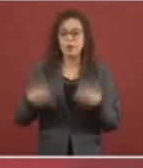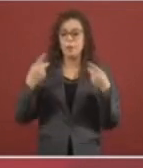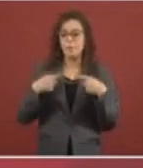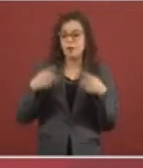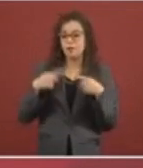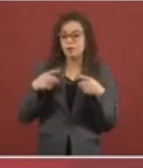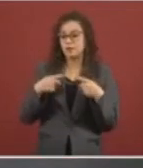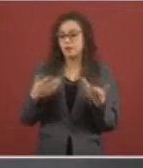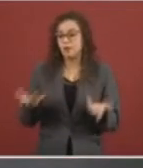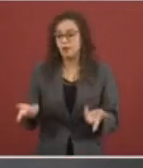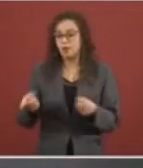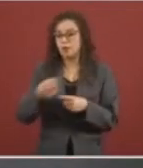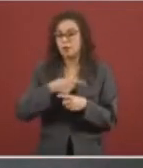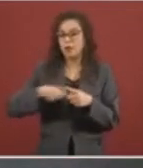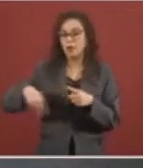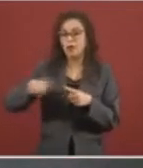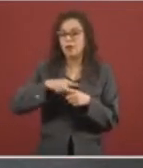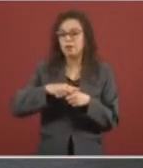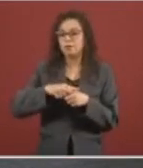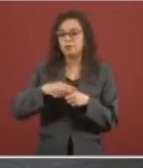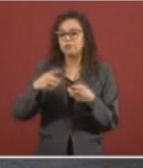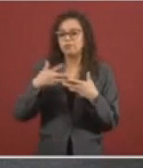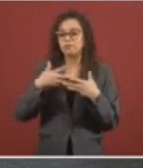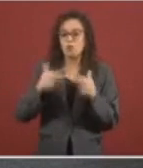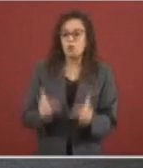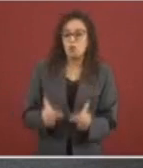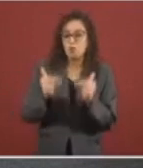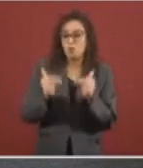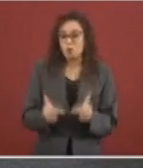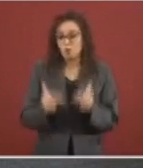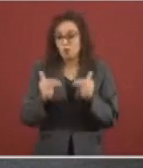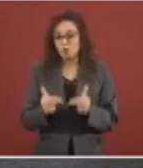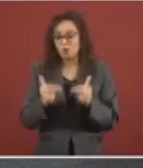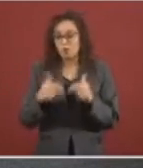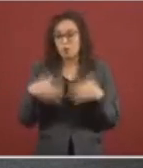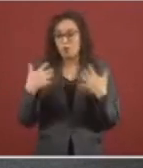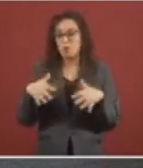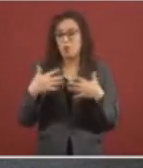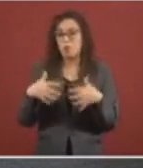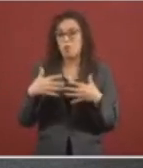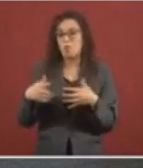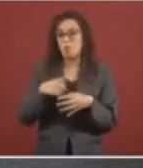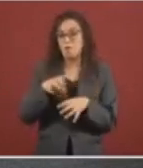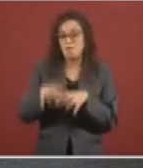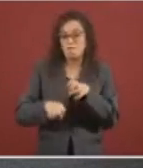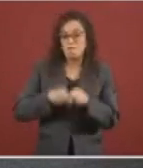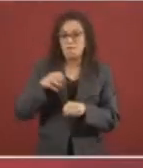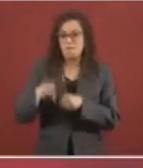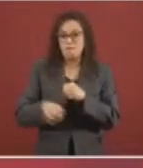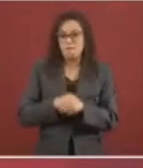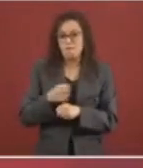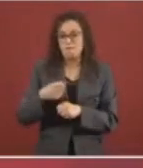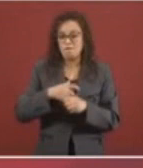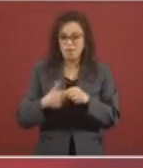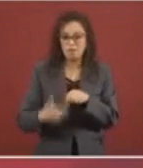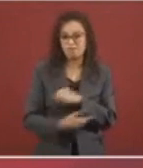los que tenían los negocios jugosos en el gobierno,